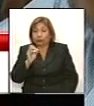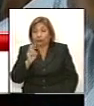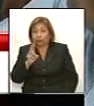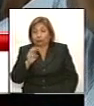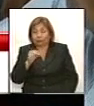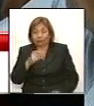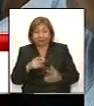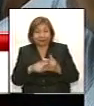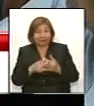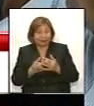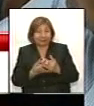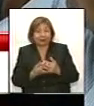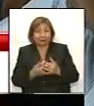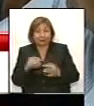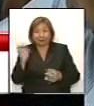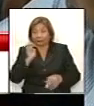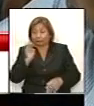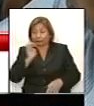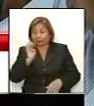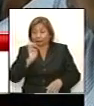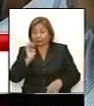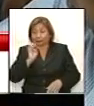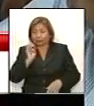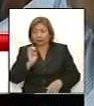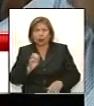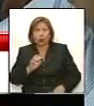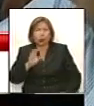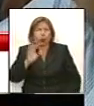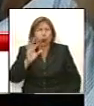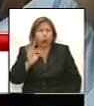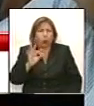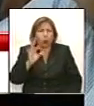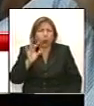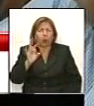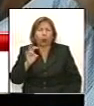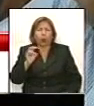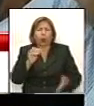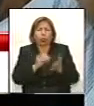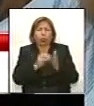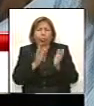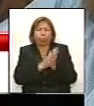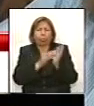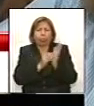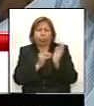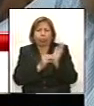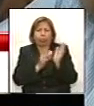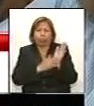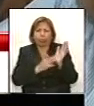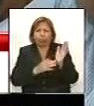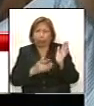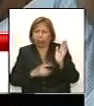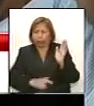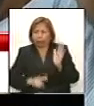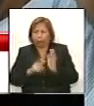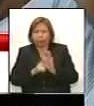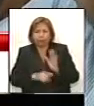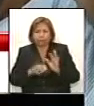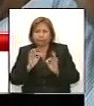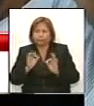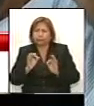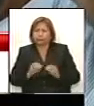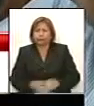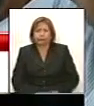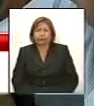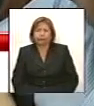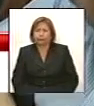al inicio, en enero hemos tenido como 97 registros, porque así están tipificados como